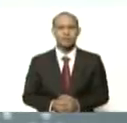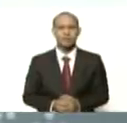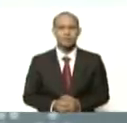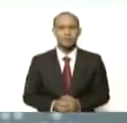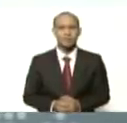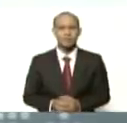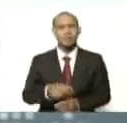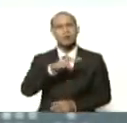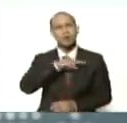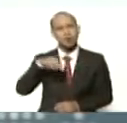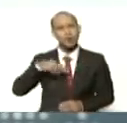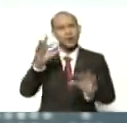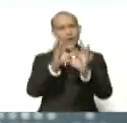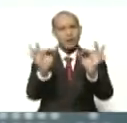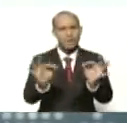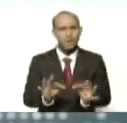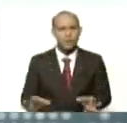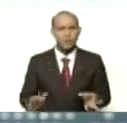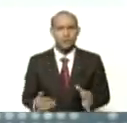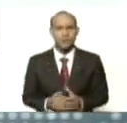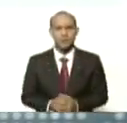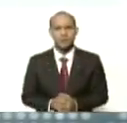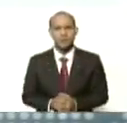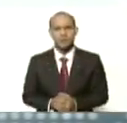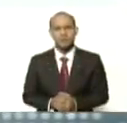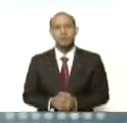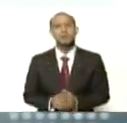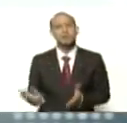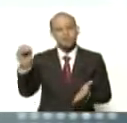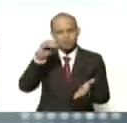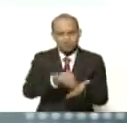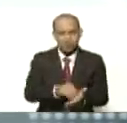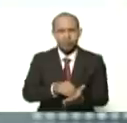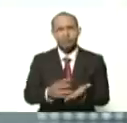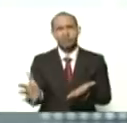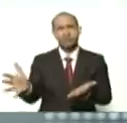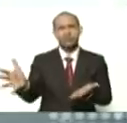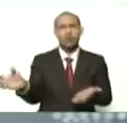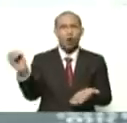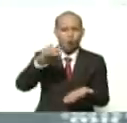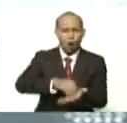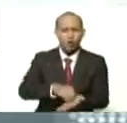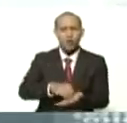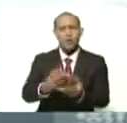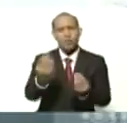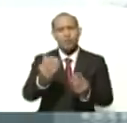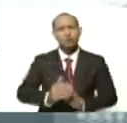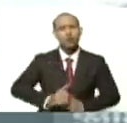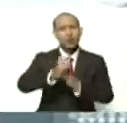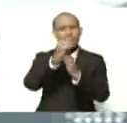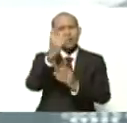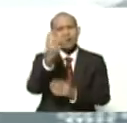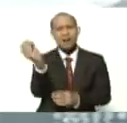nuestro método tenemos que recuperarlo con mucha energía mucho liderazgo